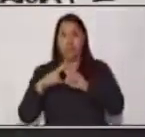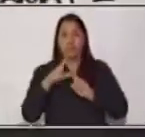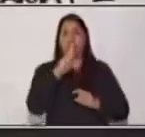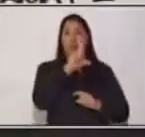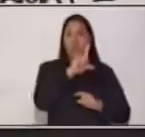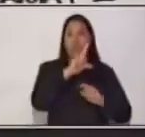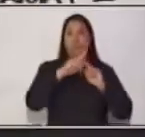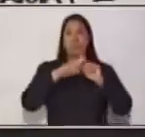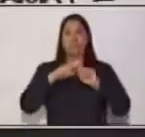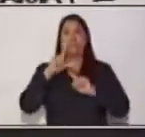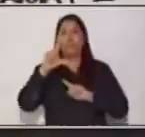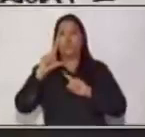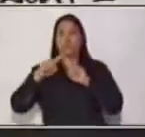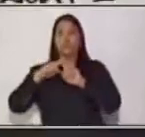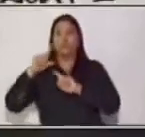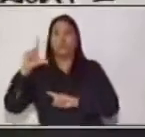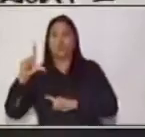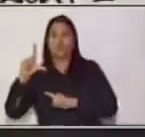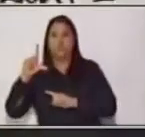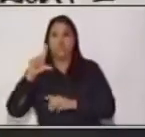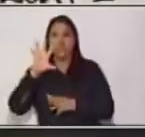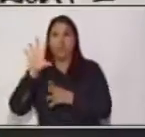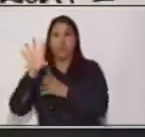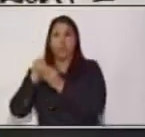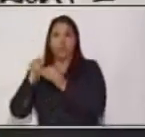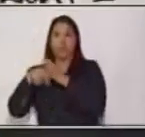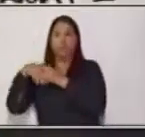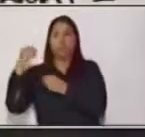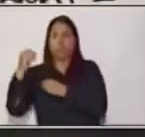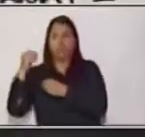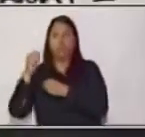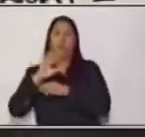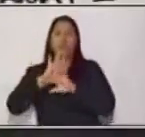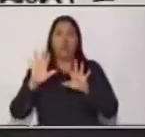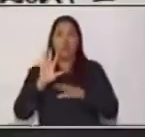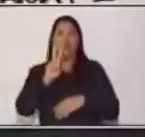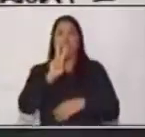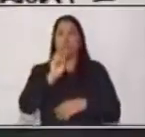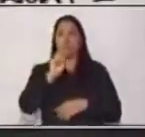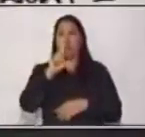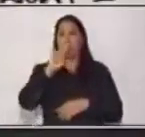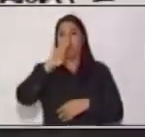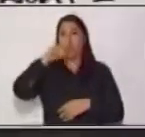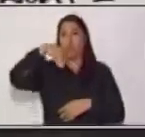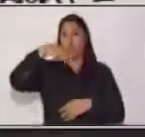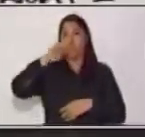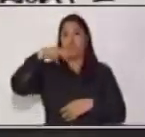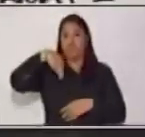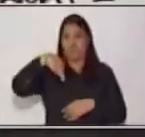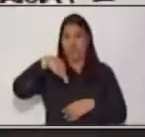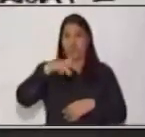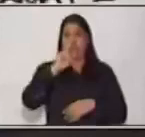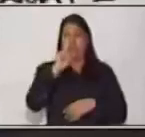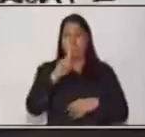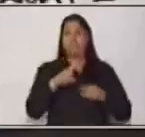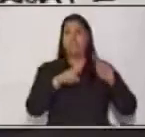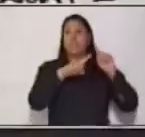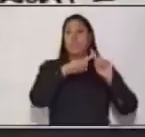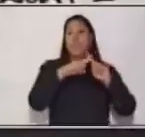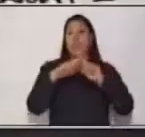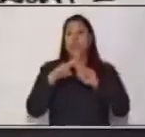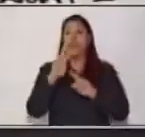por L y eso nos da un volumen. Tenemos que L se está multiplicando 3